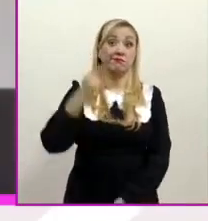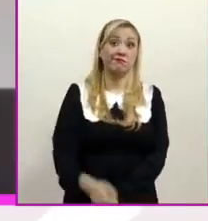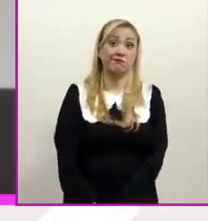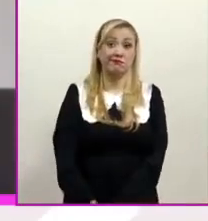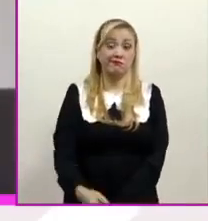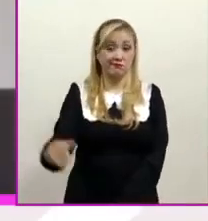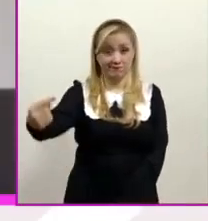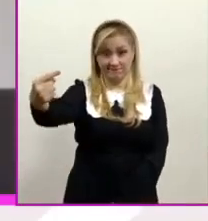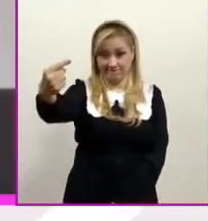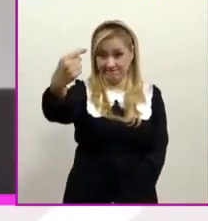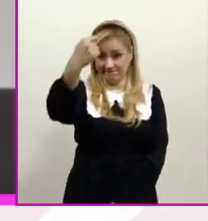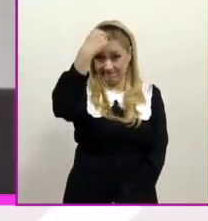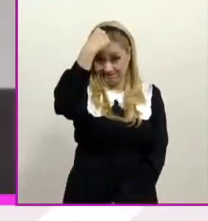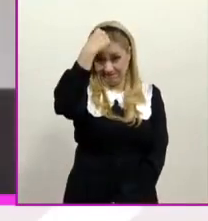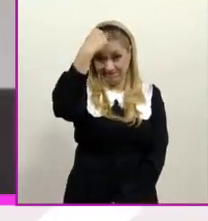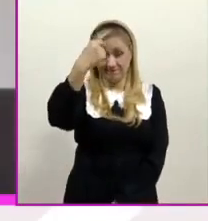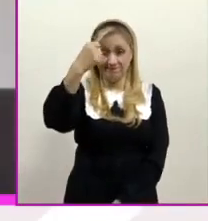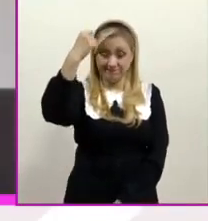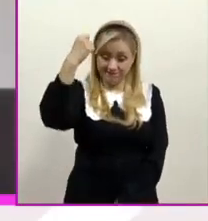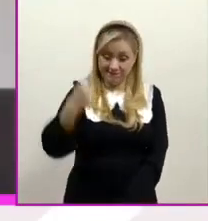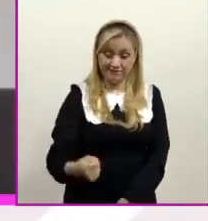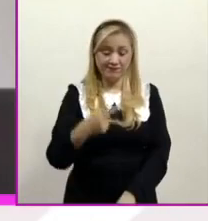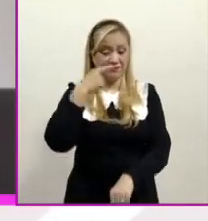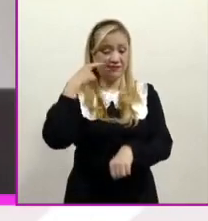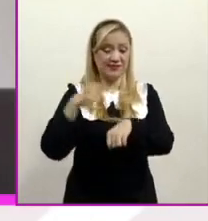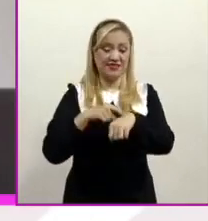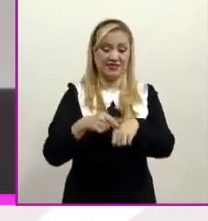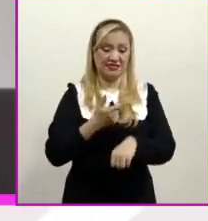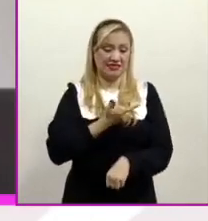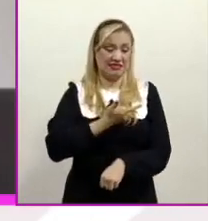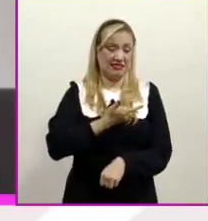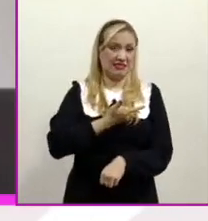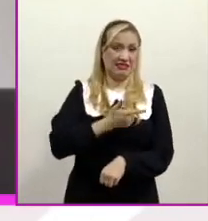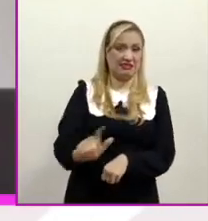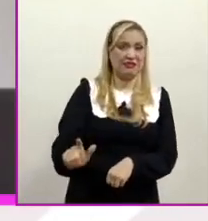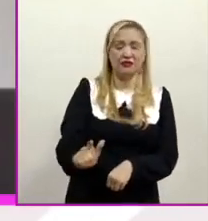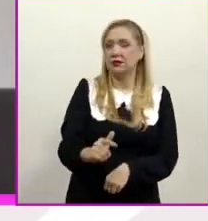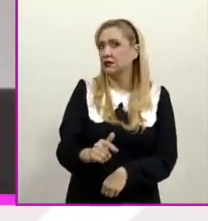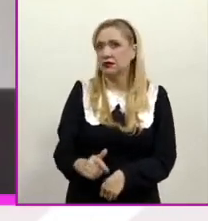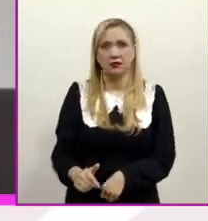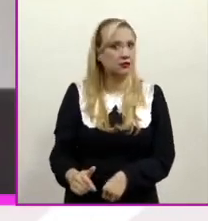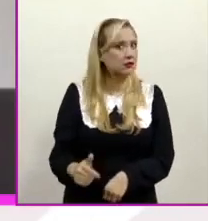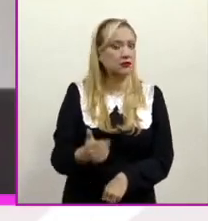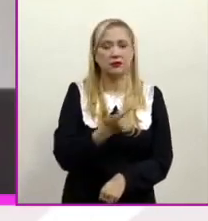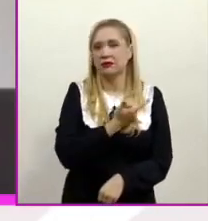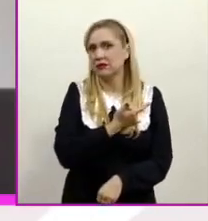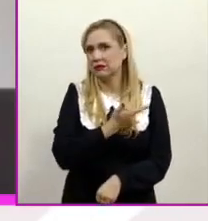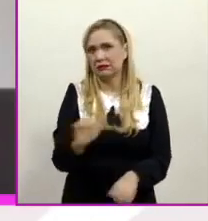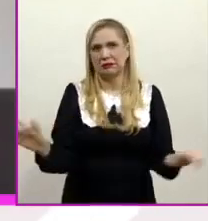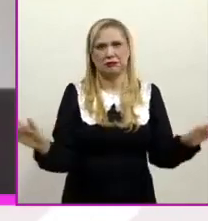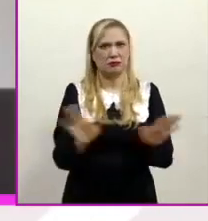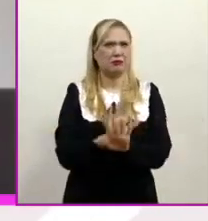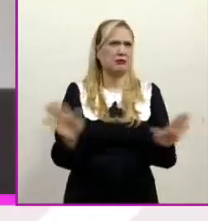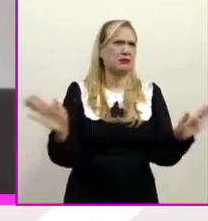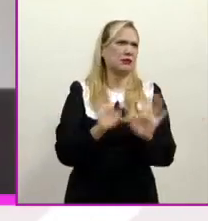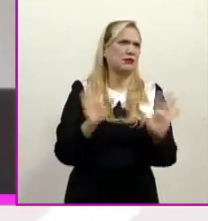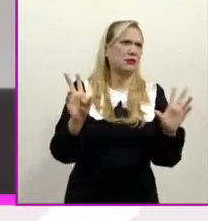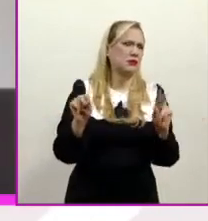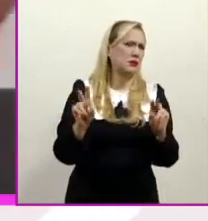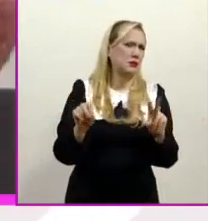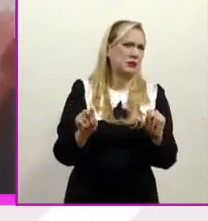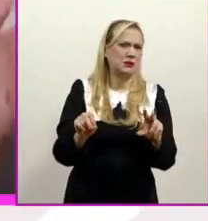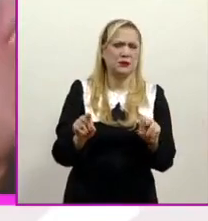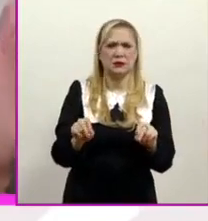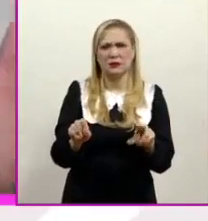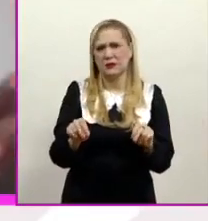racismo metido hasta el tuétano, no soportamos las cuotas, ¿no? No soportamos la idea de las cuotas porque,